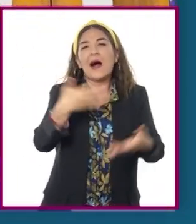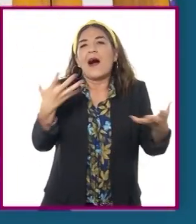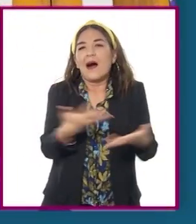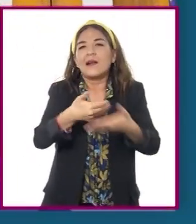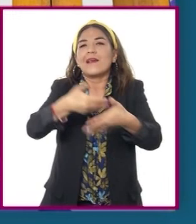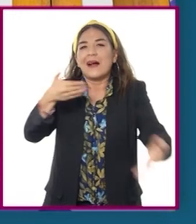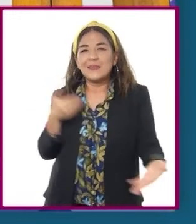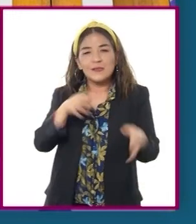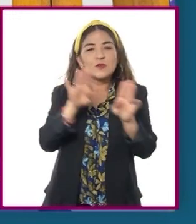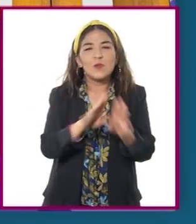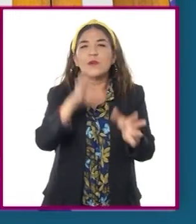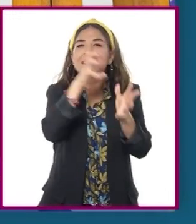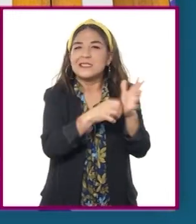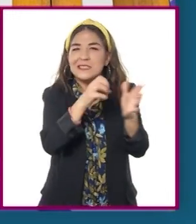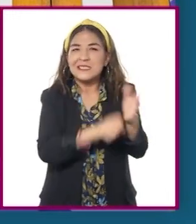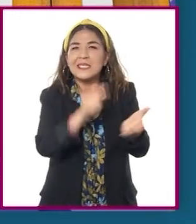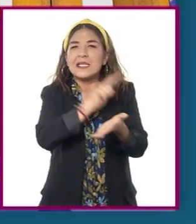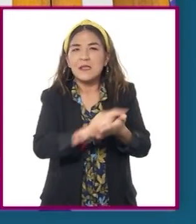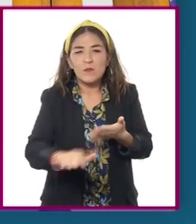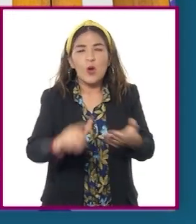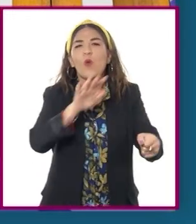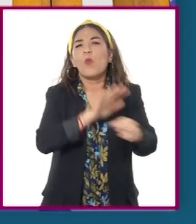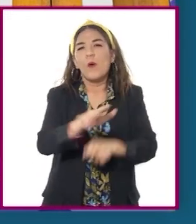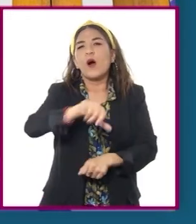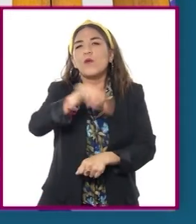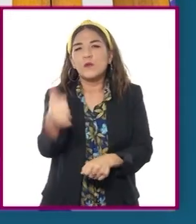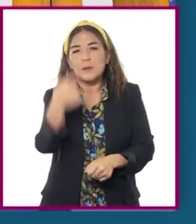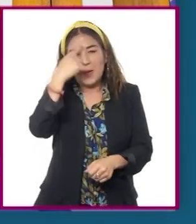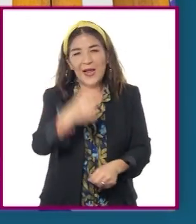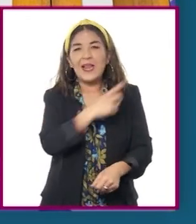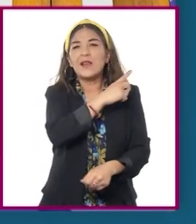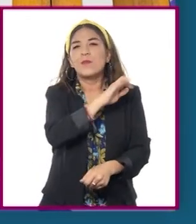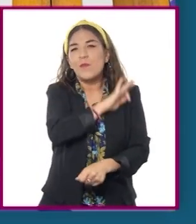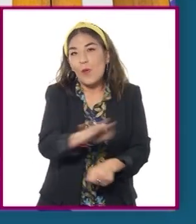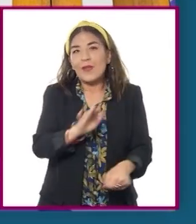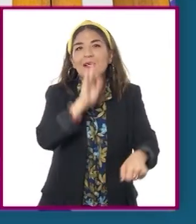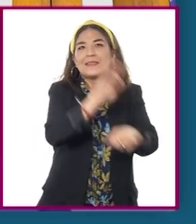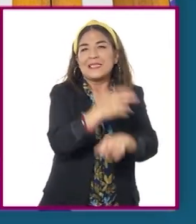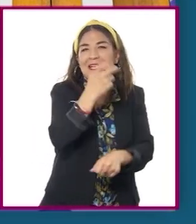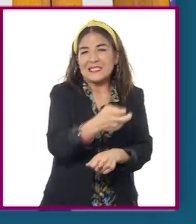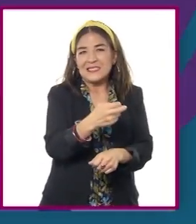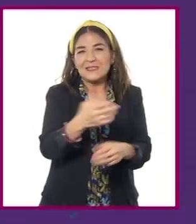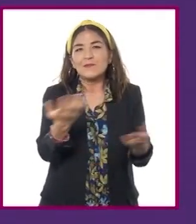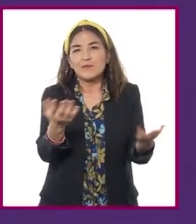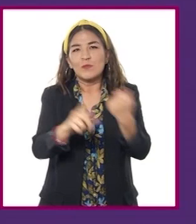exista la corrosión? ¿Qué condiciones favorecen para que se lleve a cabo este fenómeno?